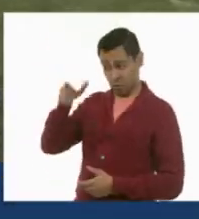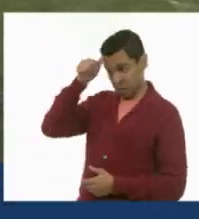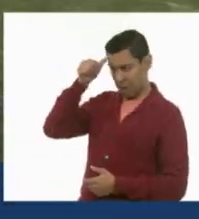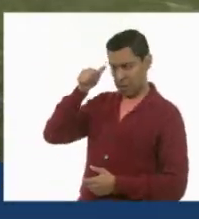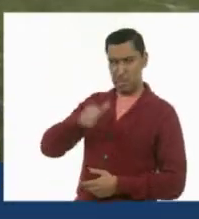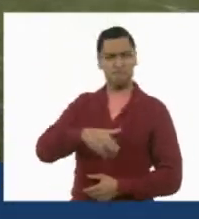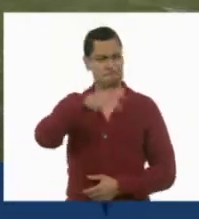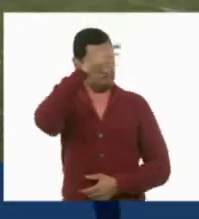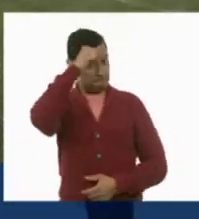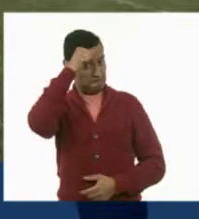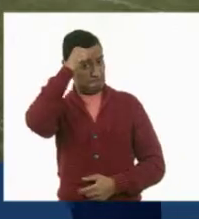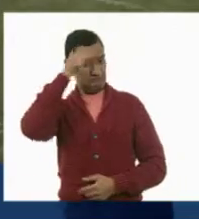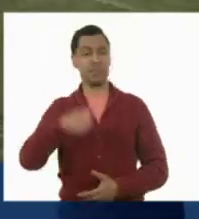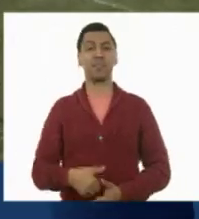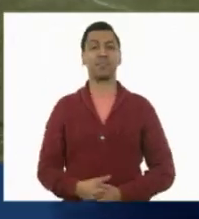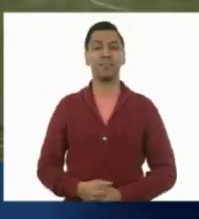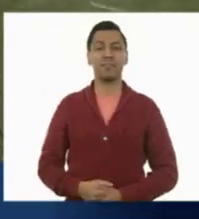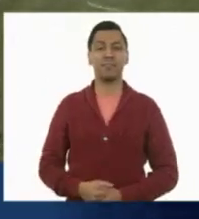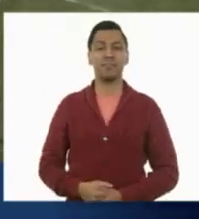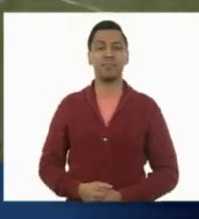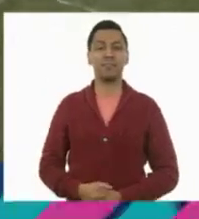Ya te está creciendo el bigotito.